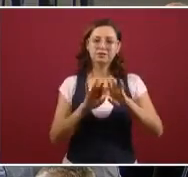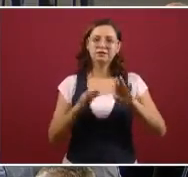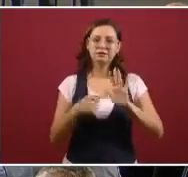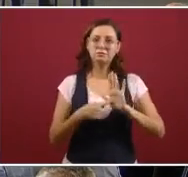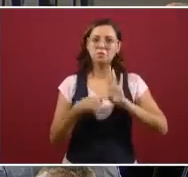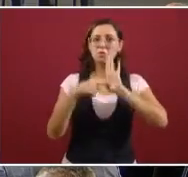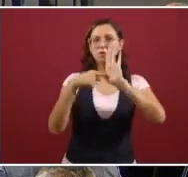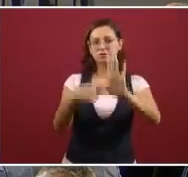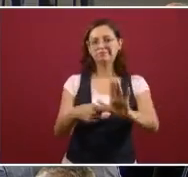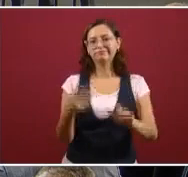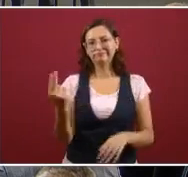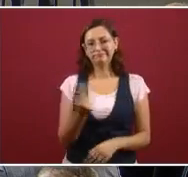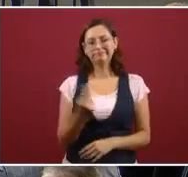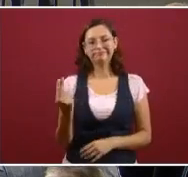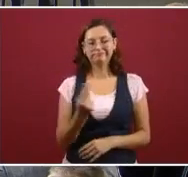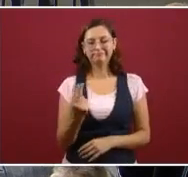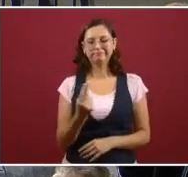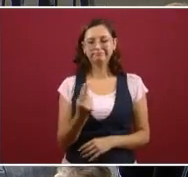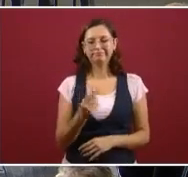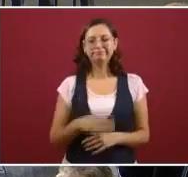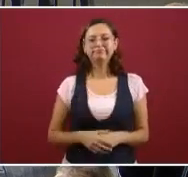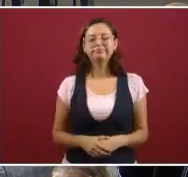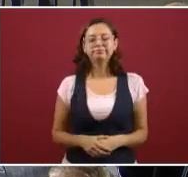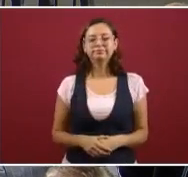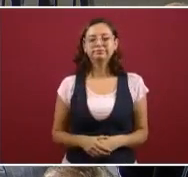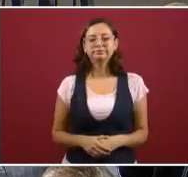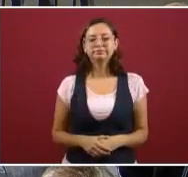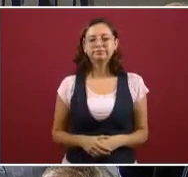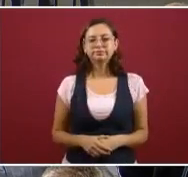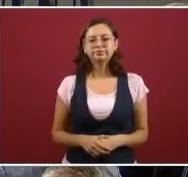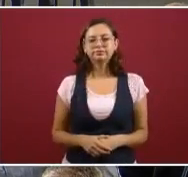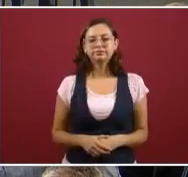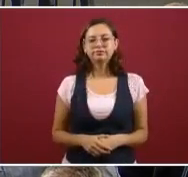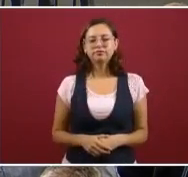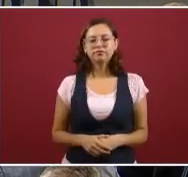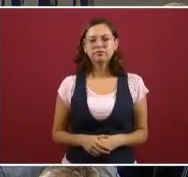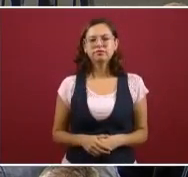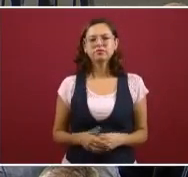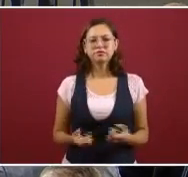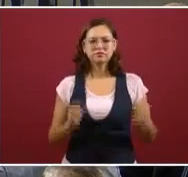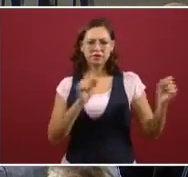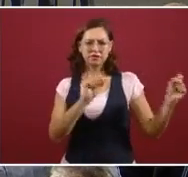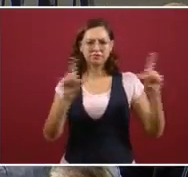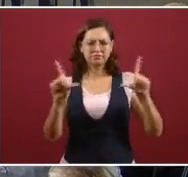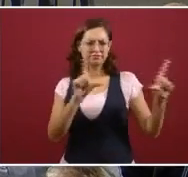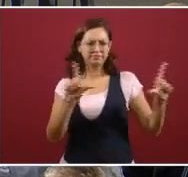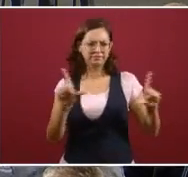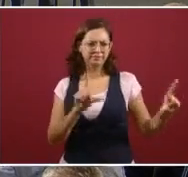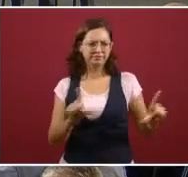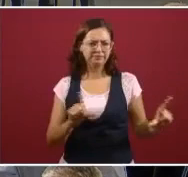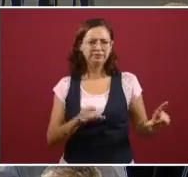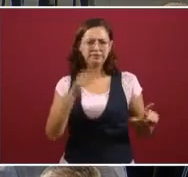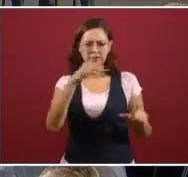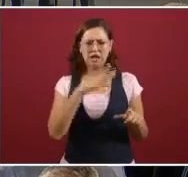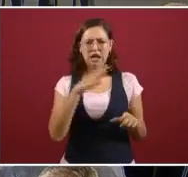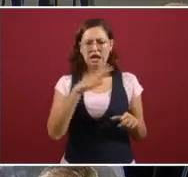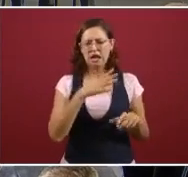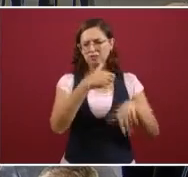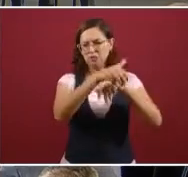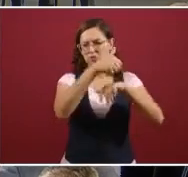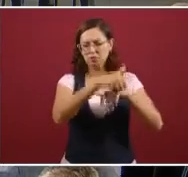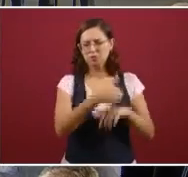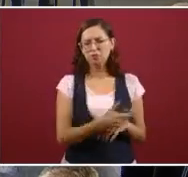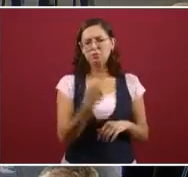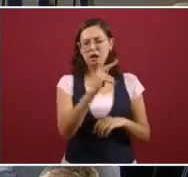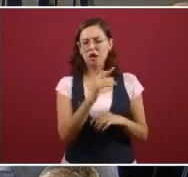destacar. En algún momento voy a hacer referencia a algunos datos en la pantalla, pero primero quisiera darles en líneas generales